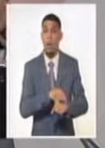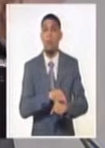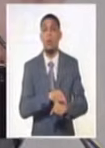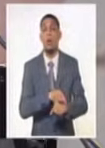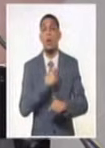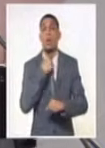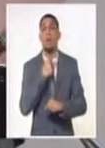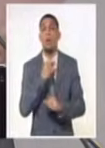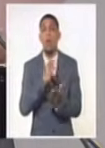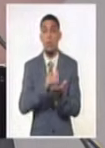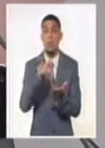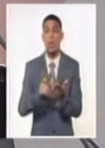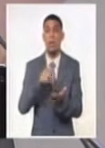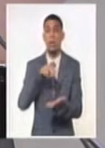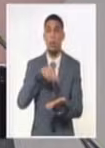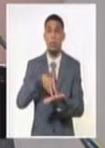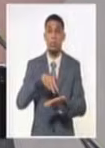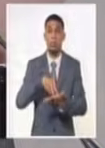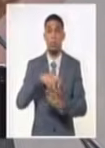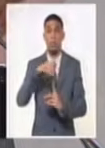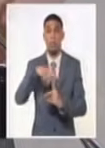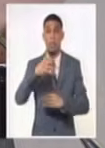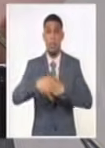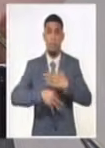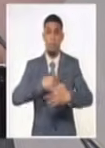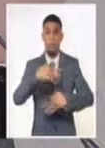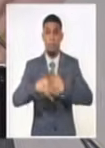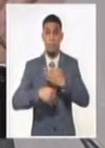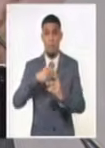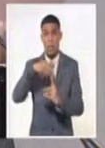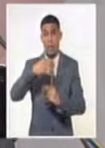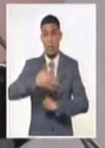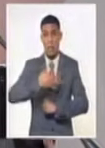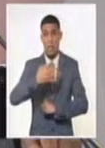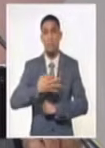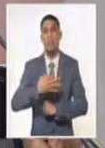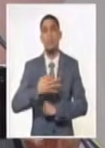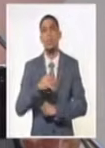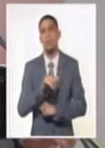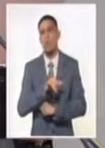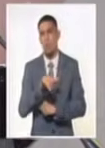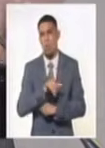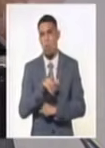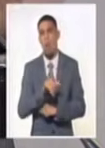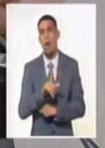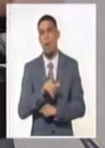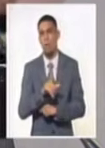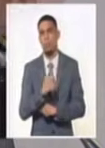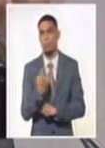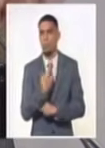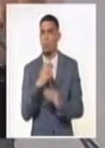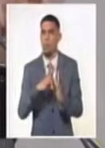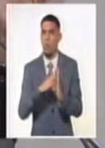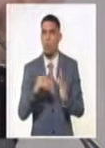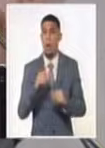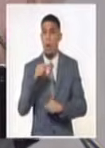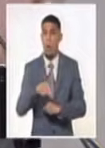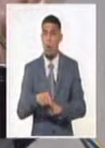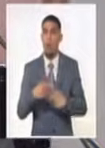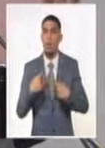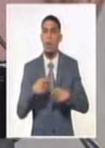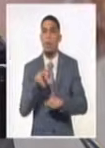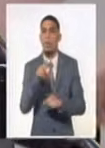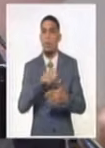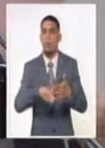defensas, en ejercicio metodológico, nosotros hemos modelado situaciones como esta. Y ahora nos corresponde implementar esas cosas o esas soluciones